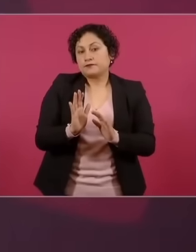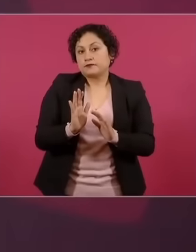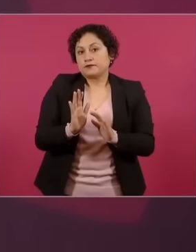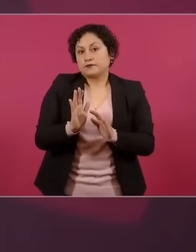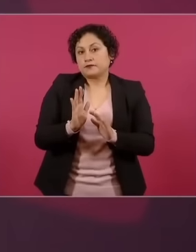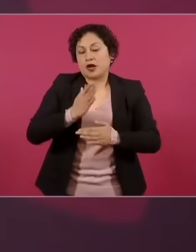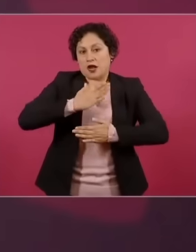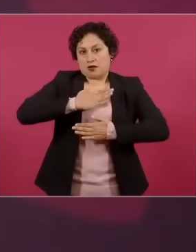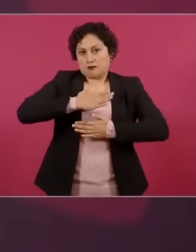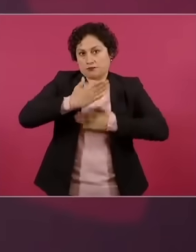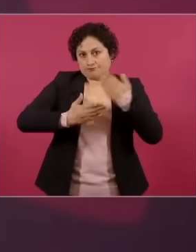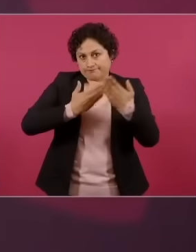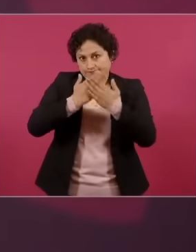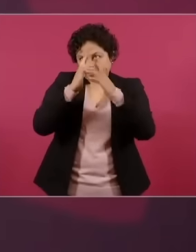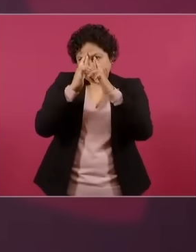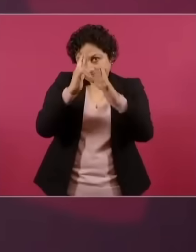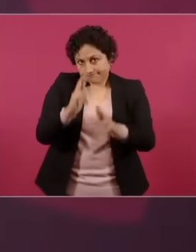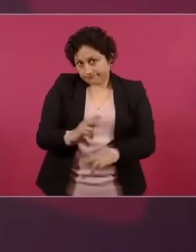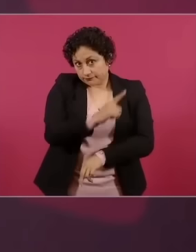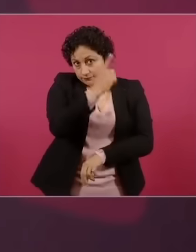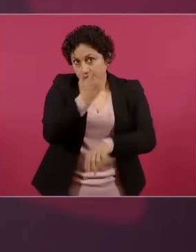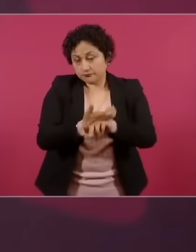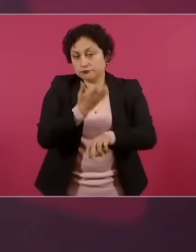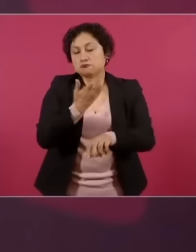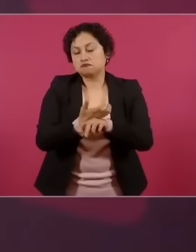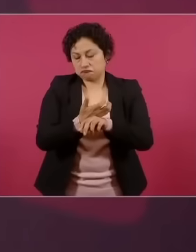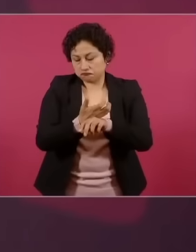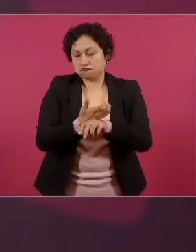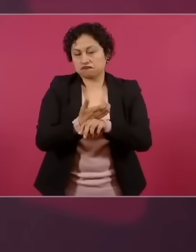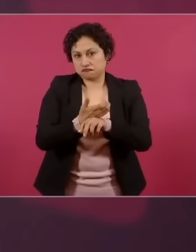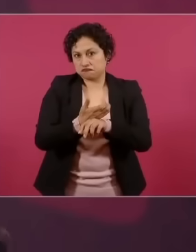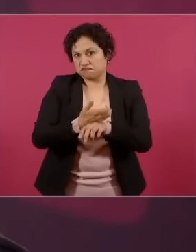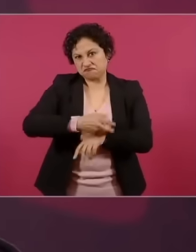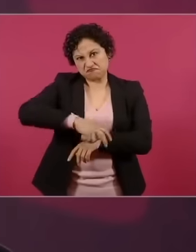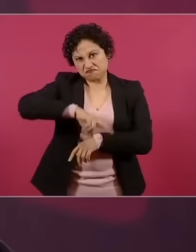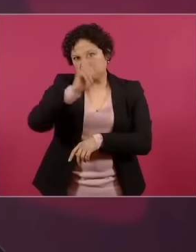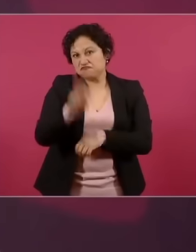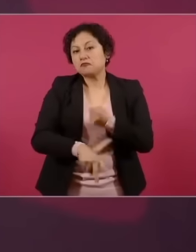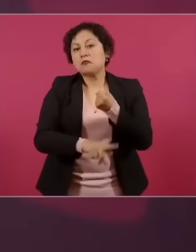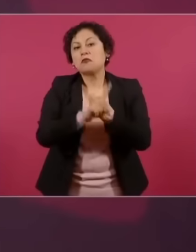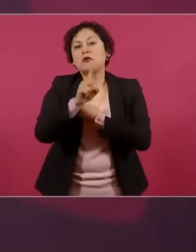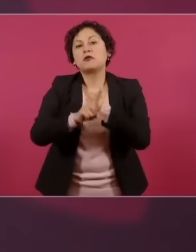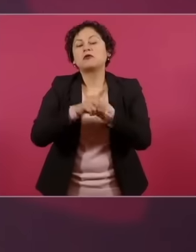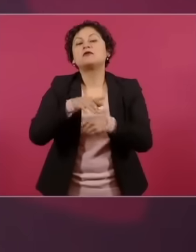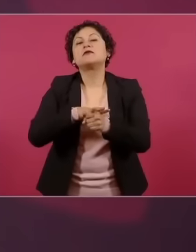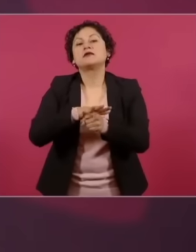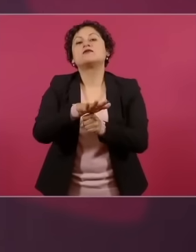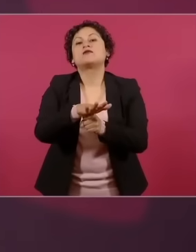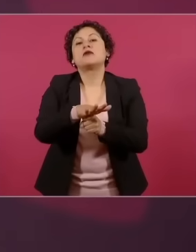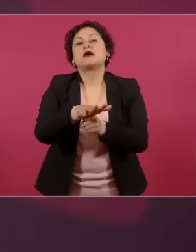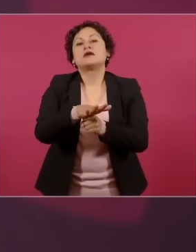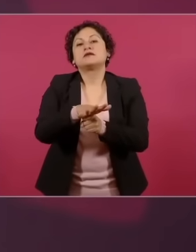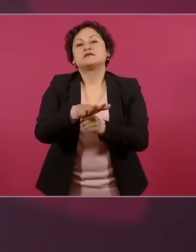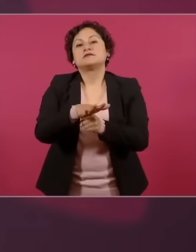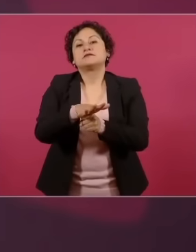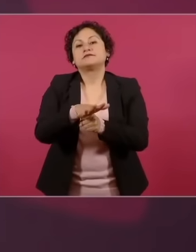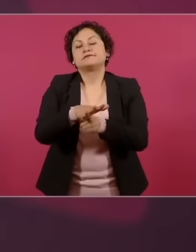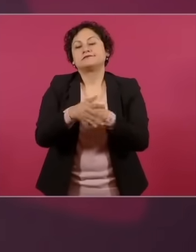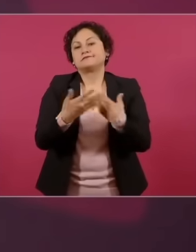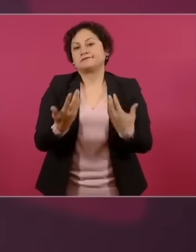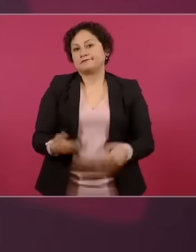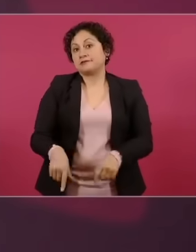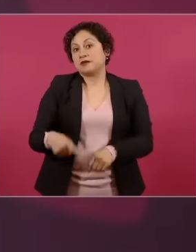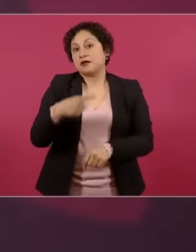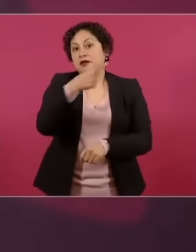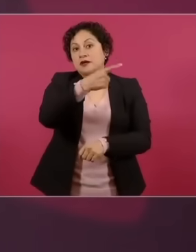manera respetuosa, en Estados Unidos, es que apenas son adolescentes los